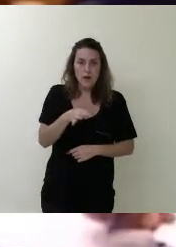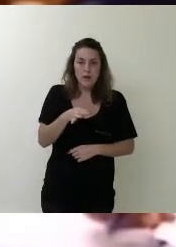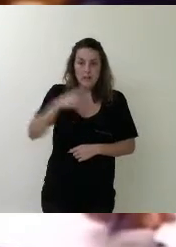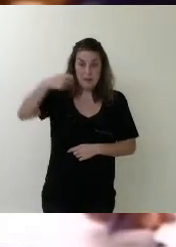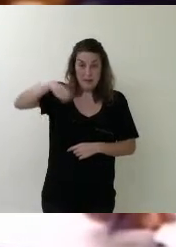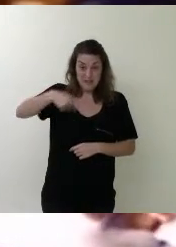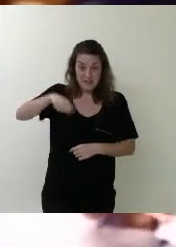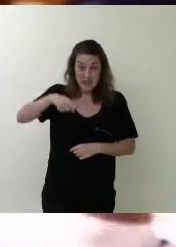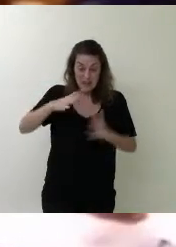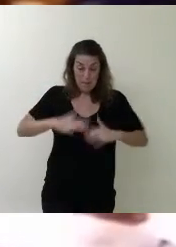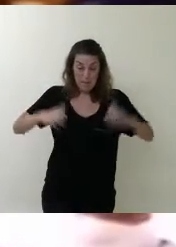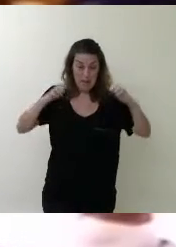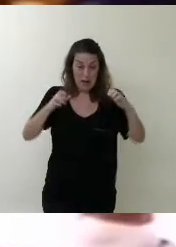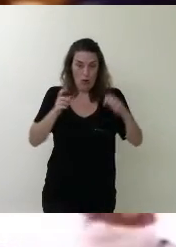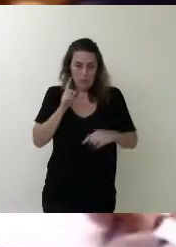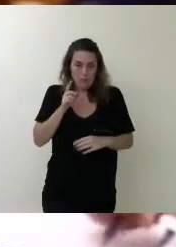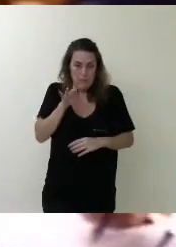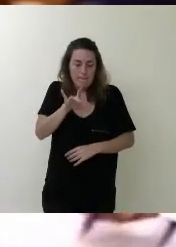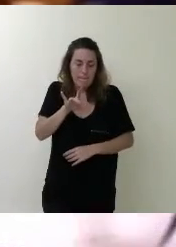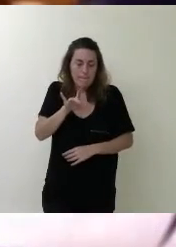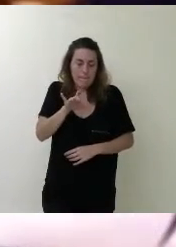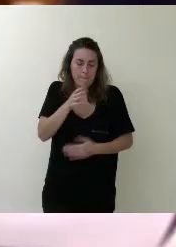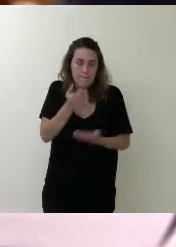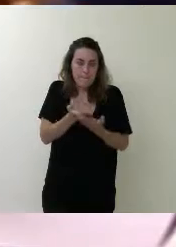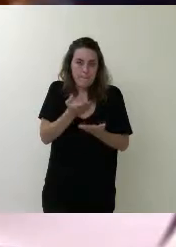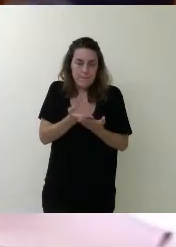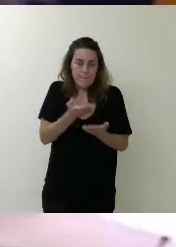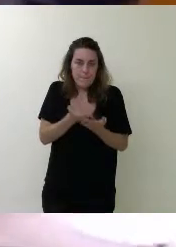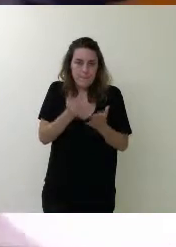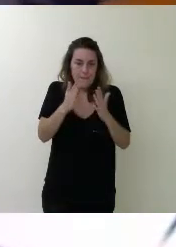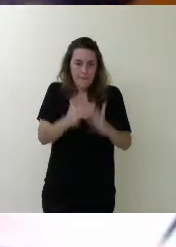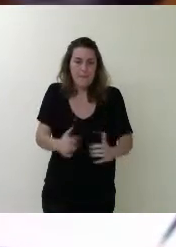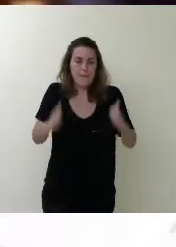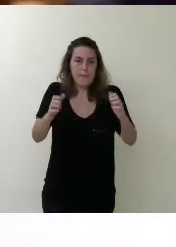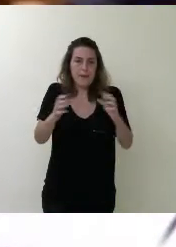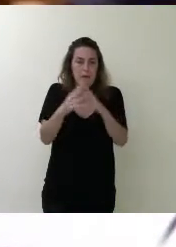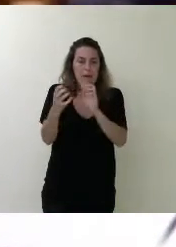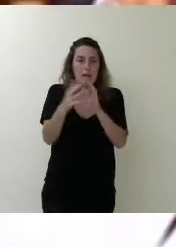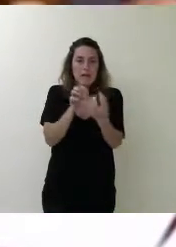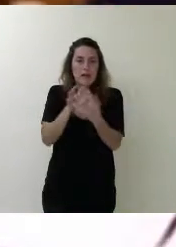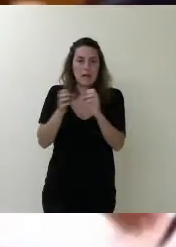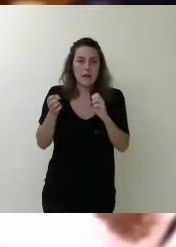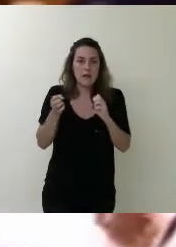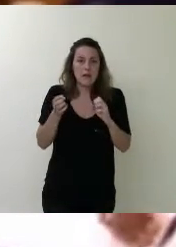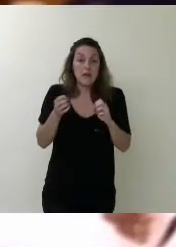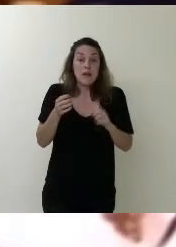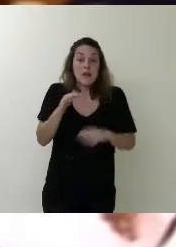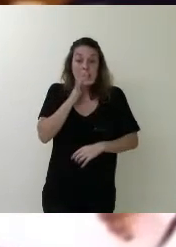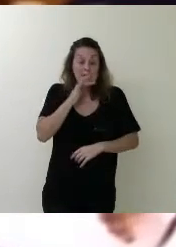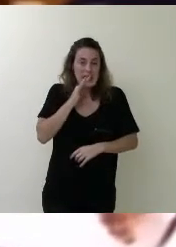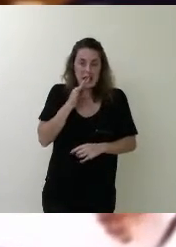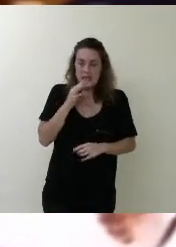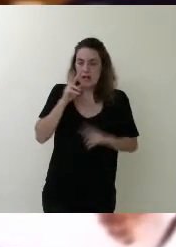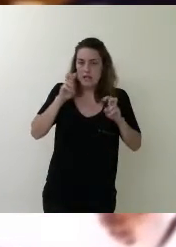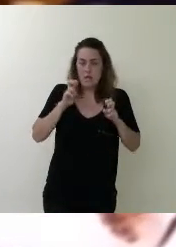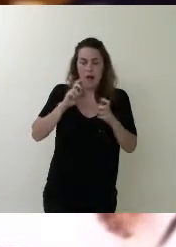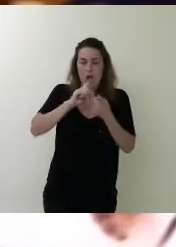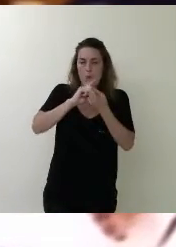este pleno, es lo que hace que, bueno, que este expediente, que es un expediente de modificación de crédito de en